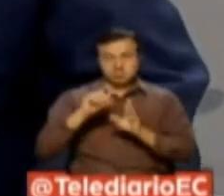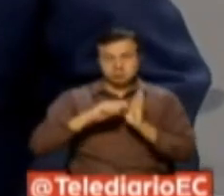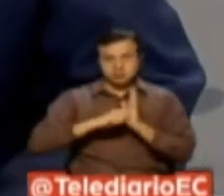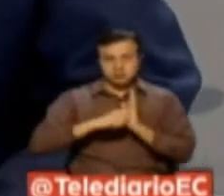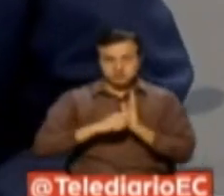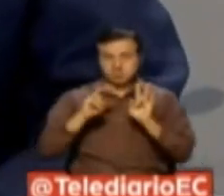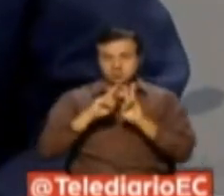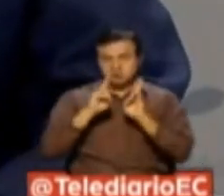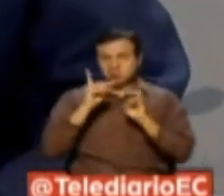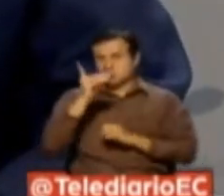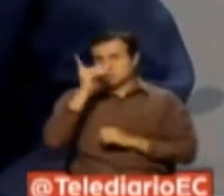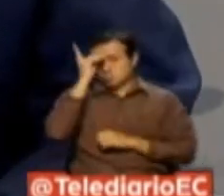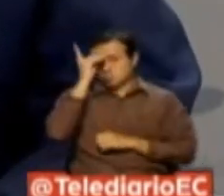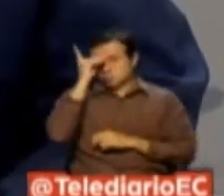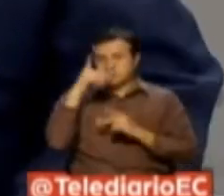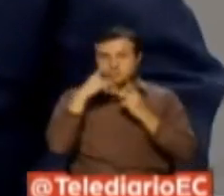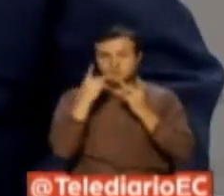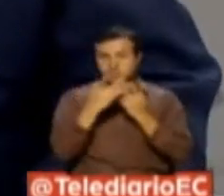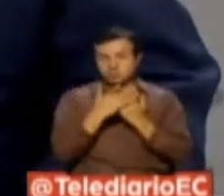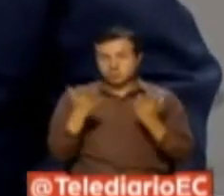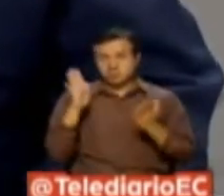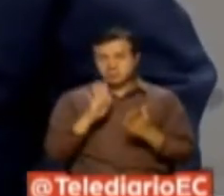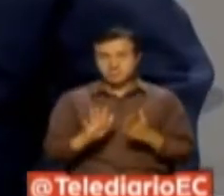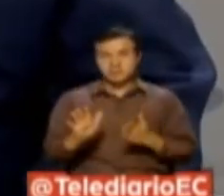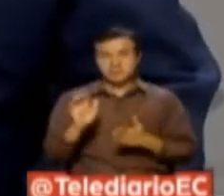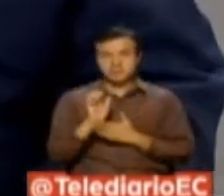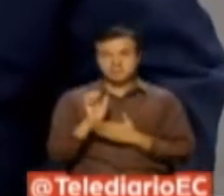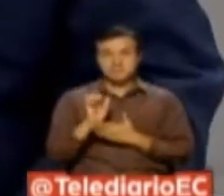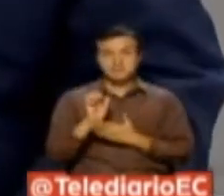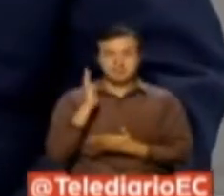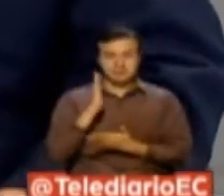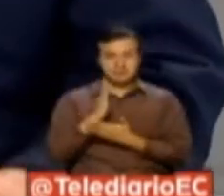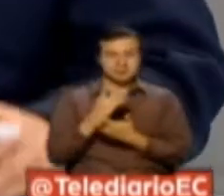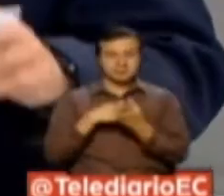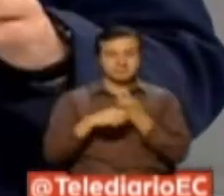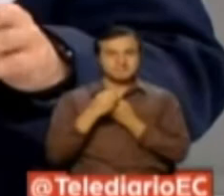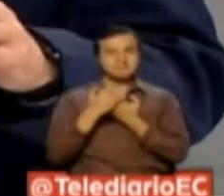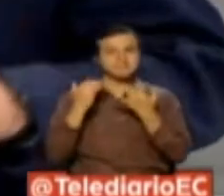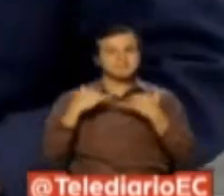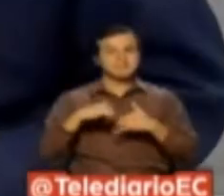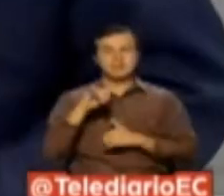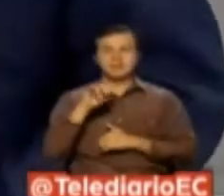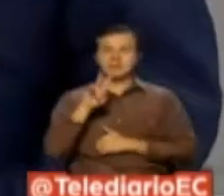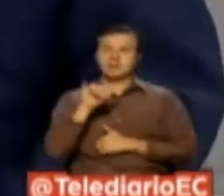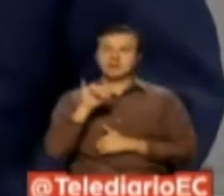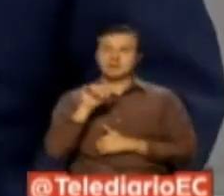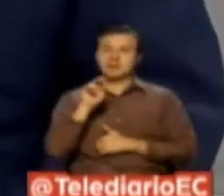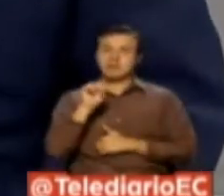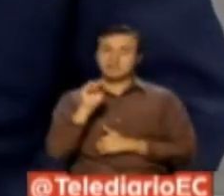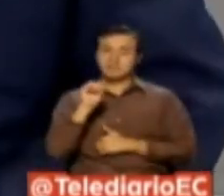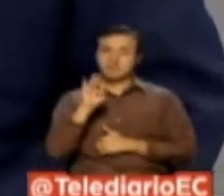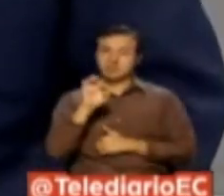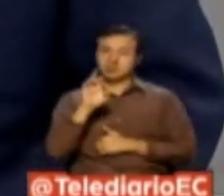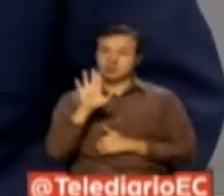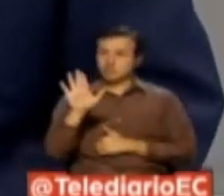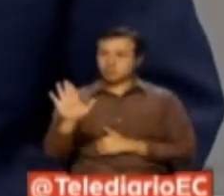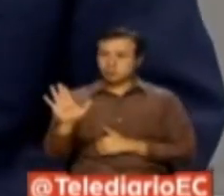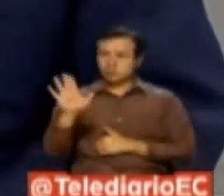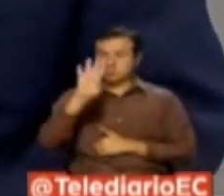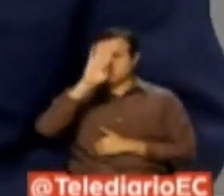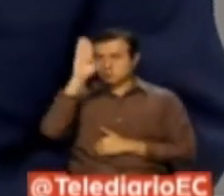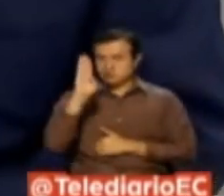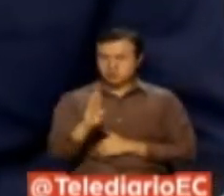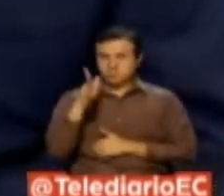contraloría sobre el endeudamiento público en el país hacemos un corte cuando regresemos vivián montero estará aquí ella es